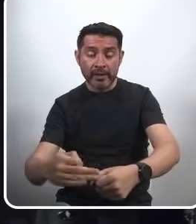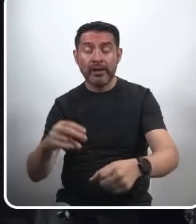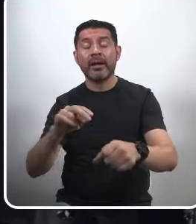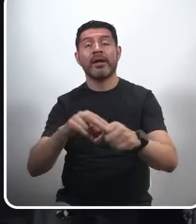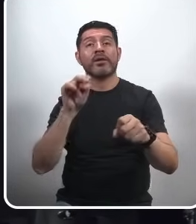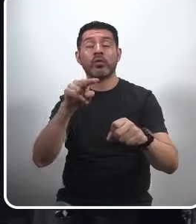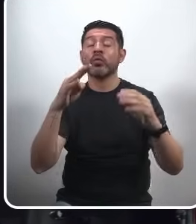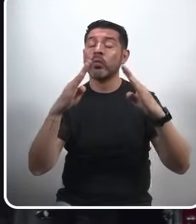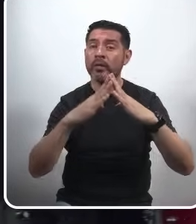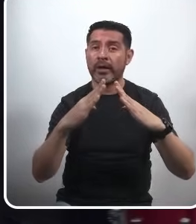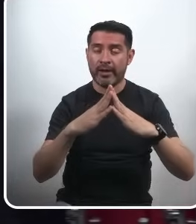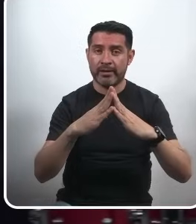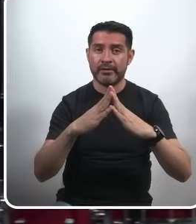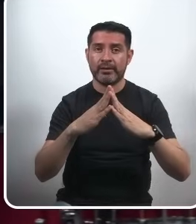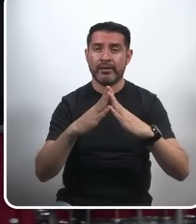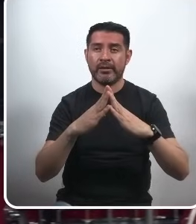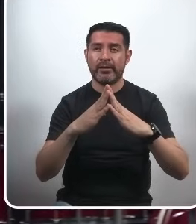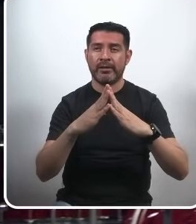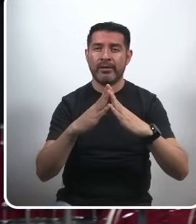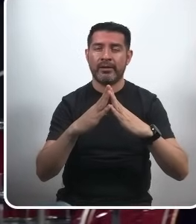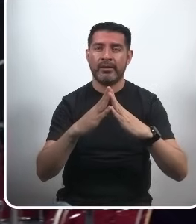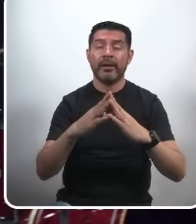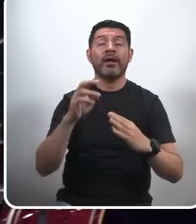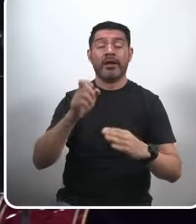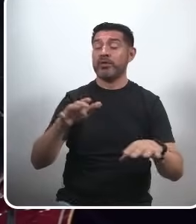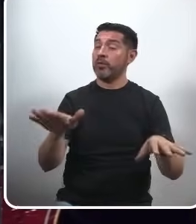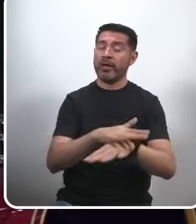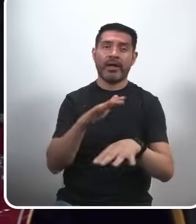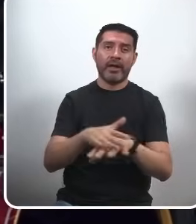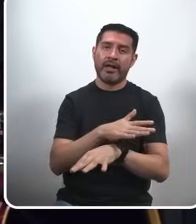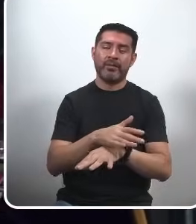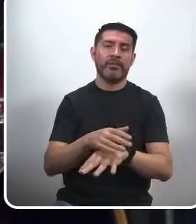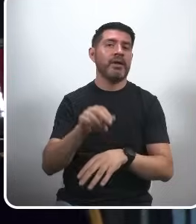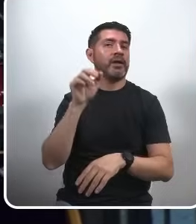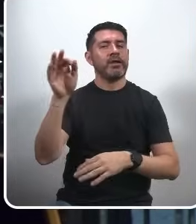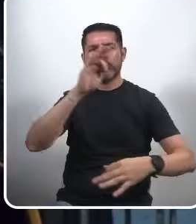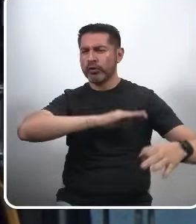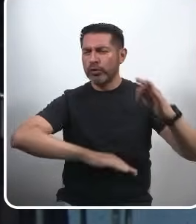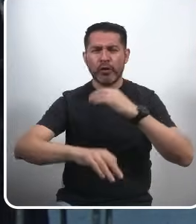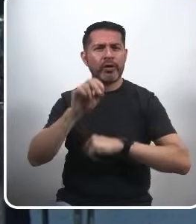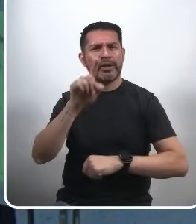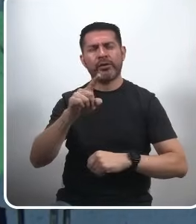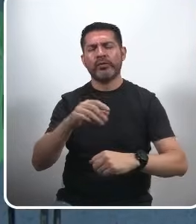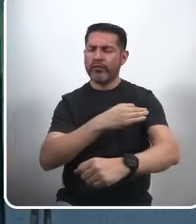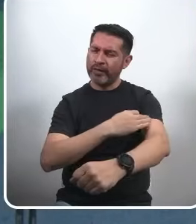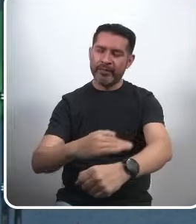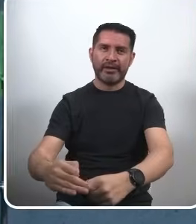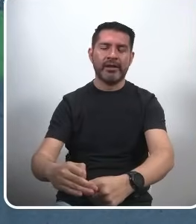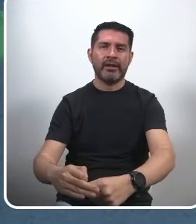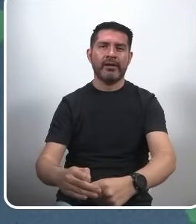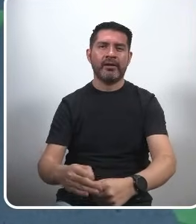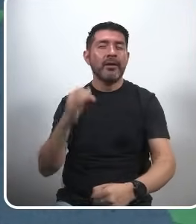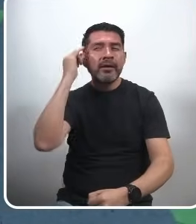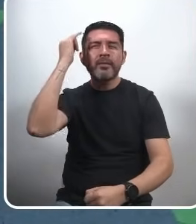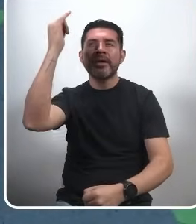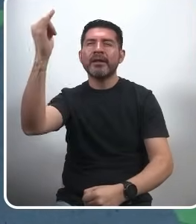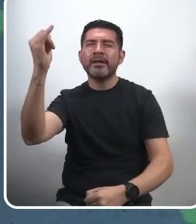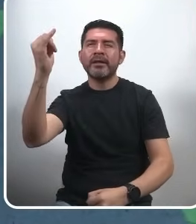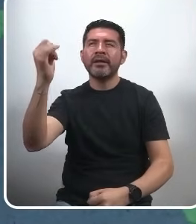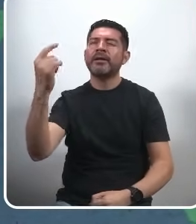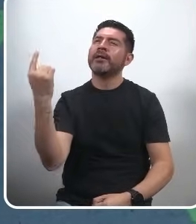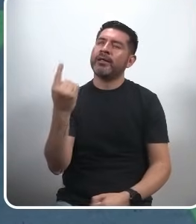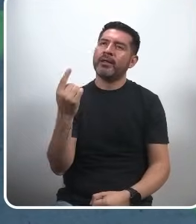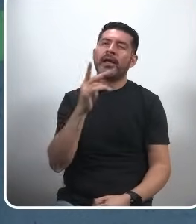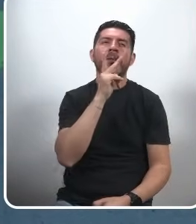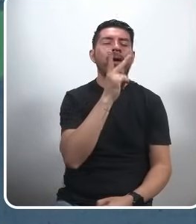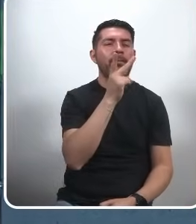claro, porque eso cambiaría la dinámica familiar. ¿Te imaginas que los hijos trataran a los papás como Jesucristo nos trata a